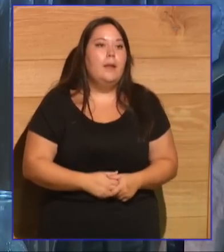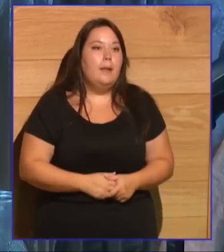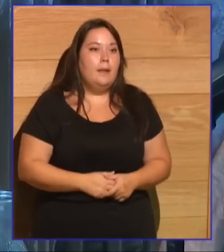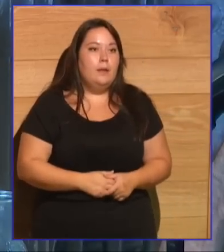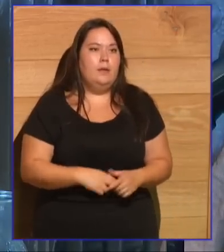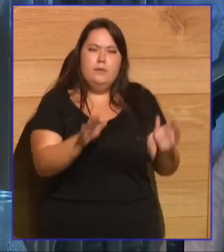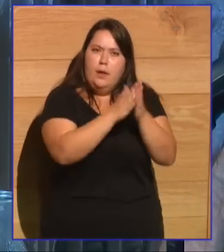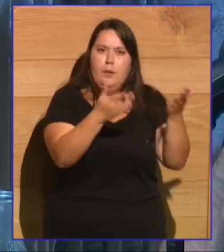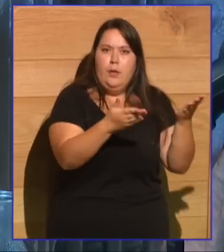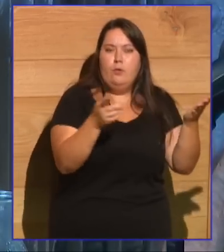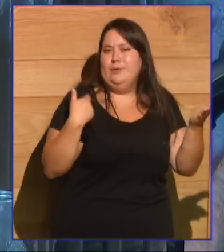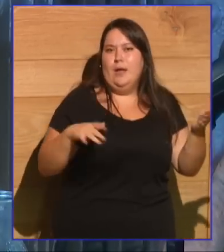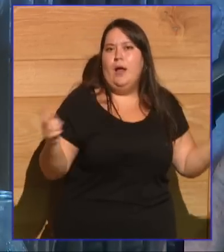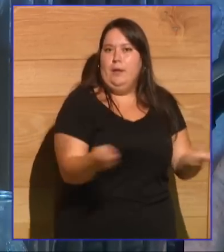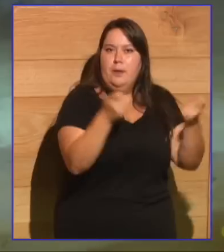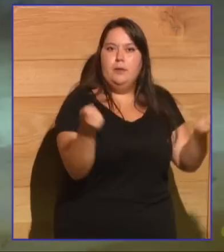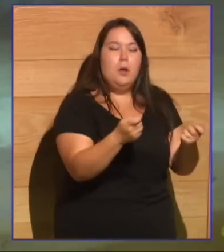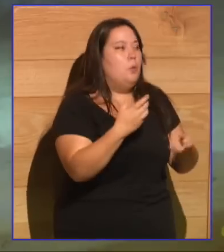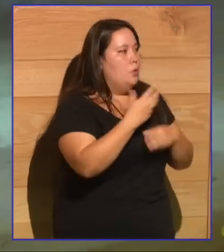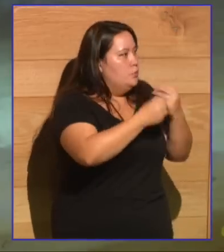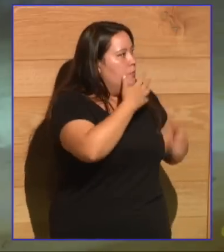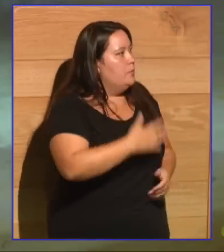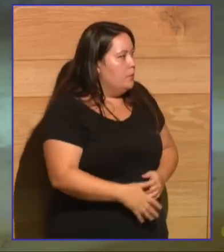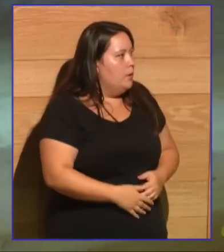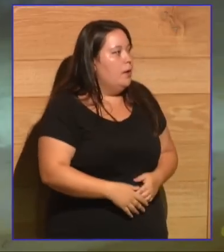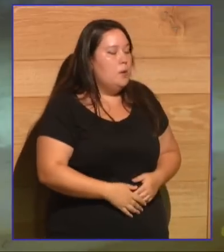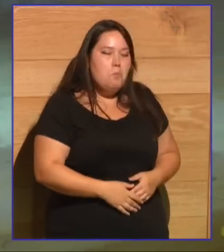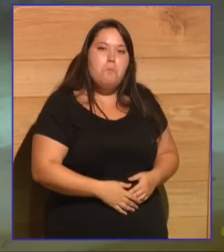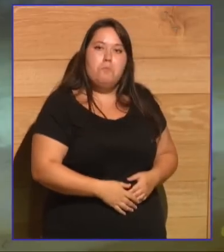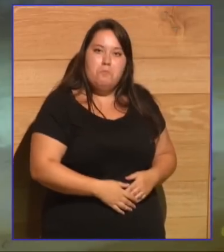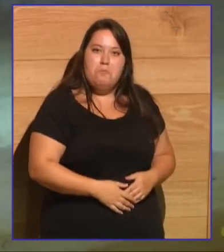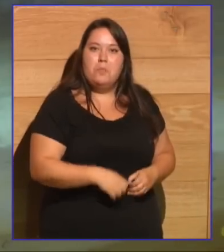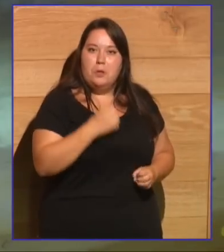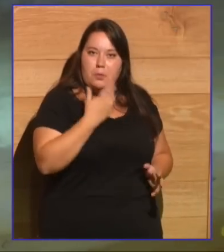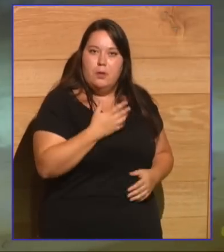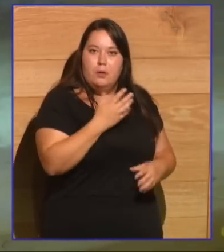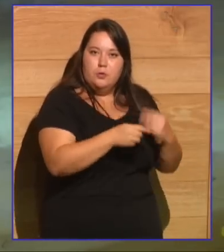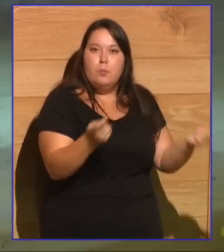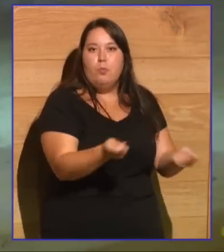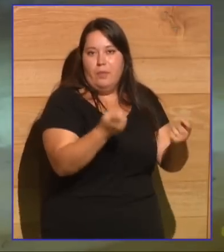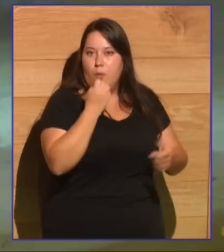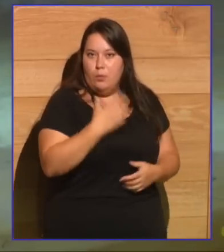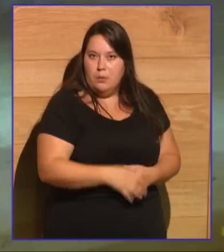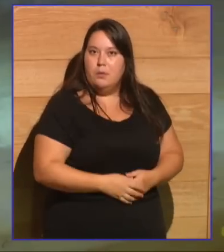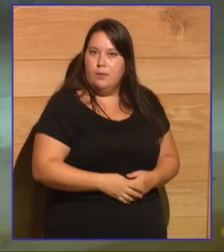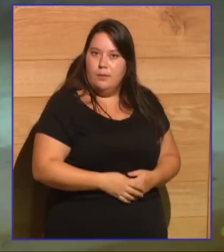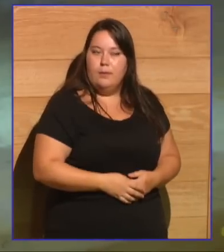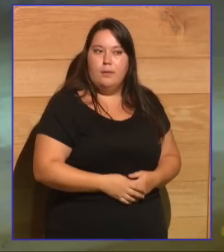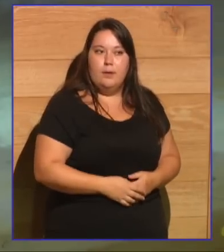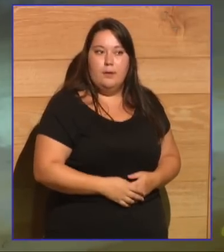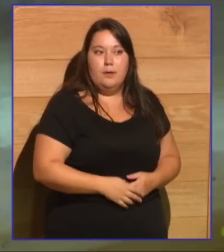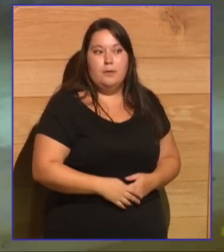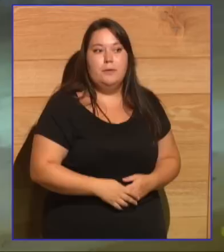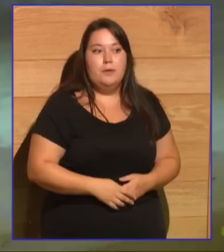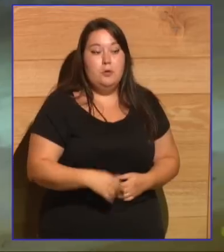lario ya a la venta al final lo que pasa es que